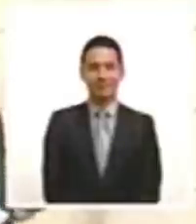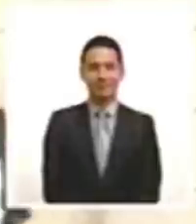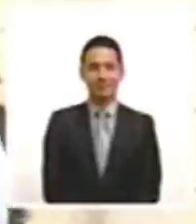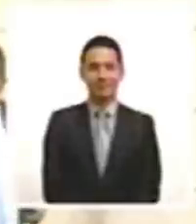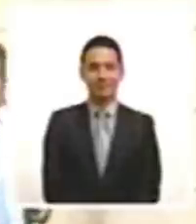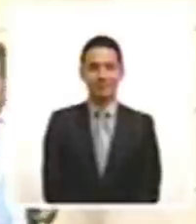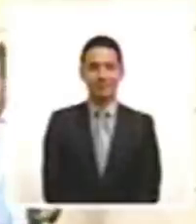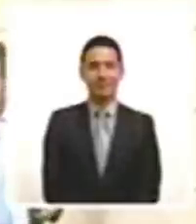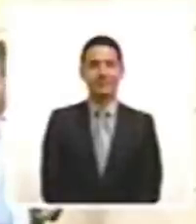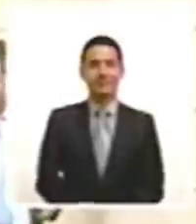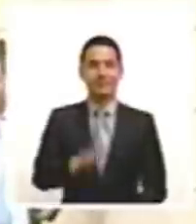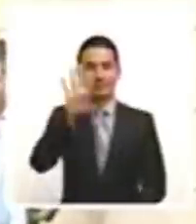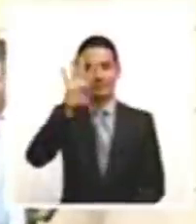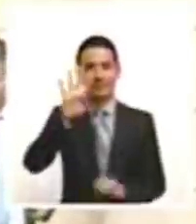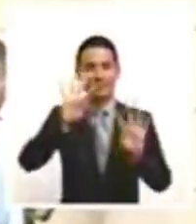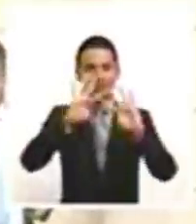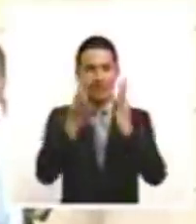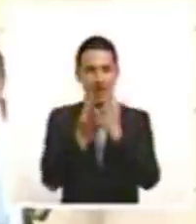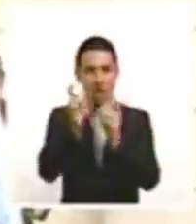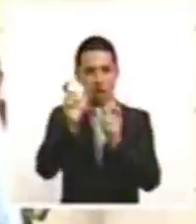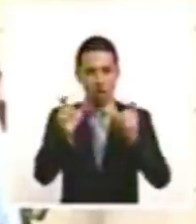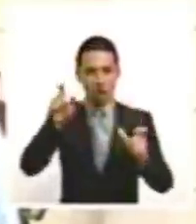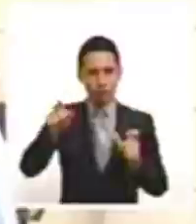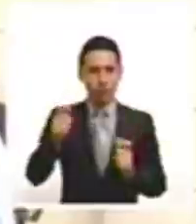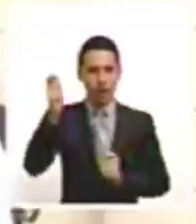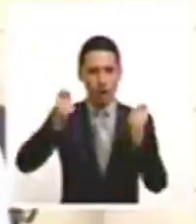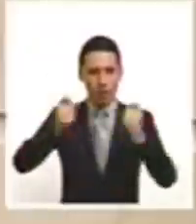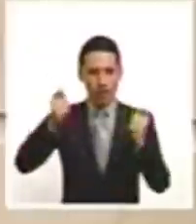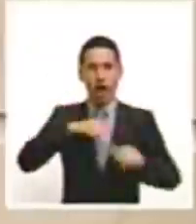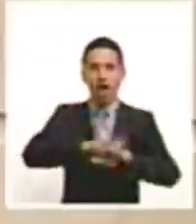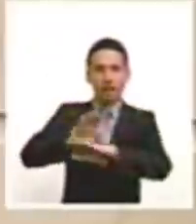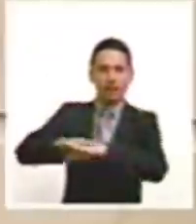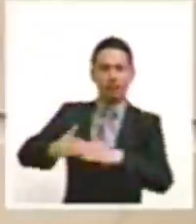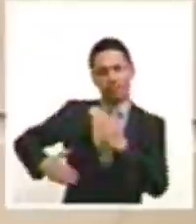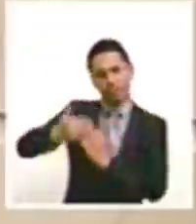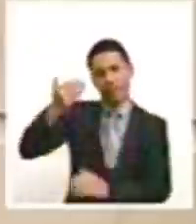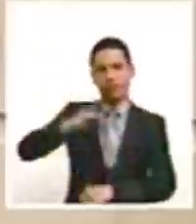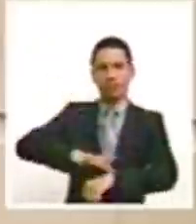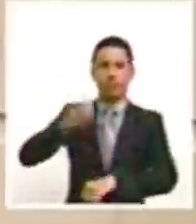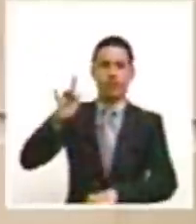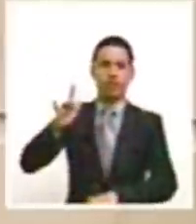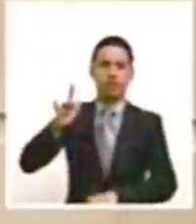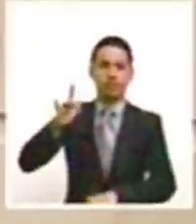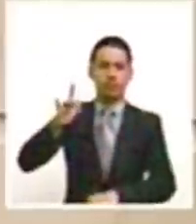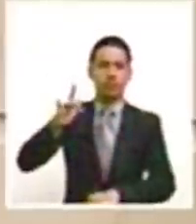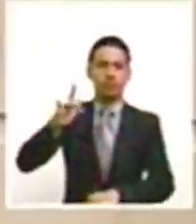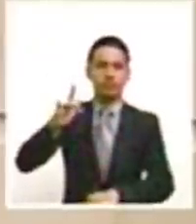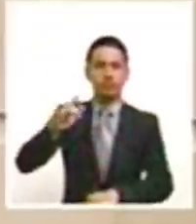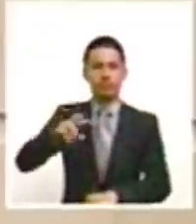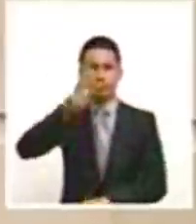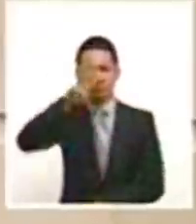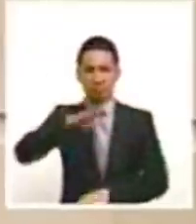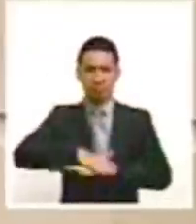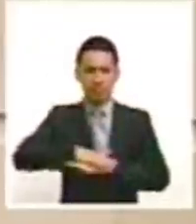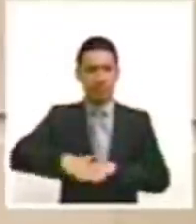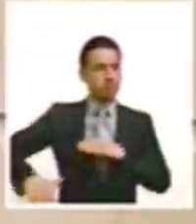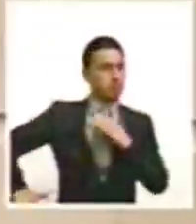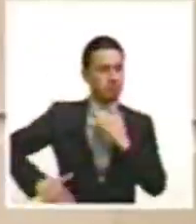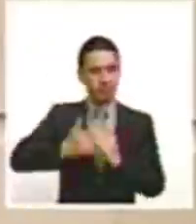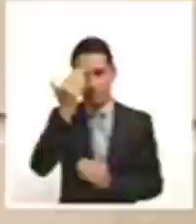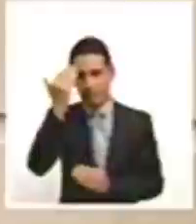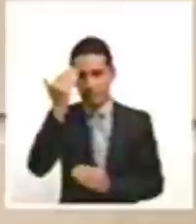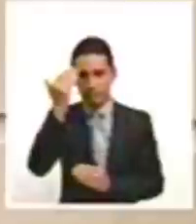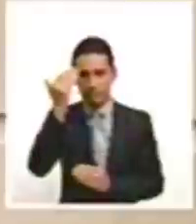A los senadores de las comisiones económicas, que los apremio para que empiecen temprano, de suerte que a las 3 podamos